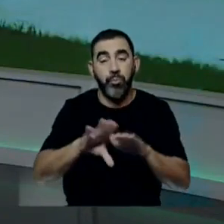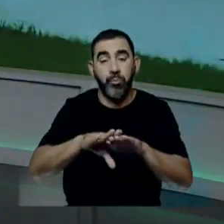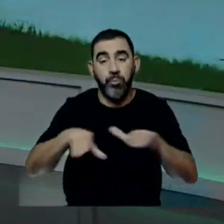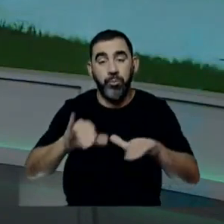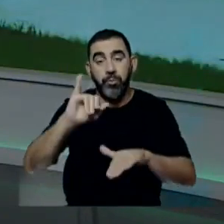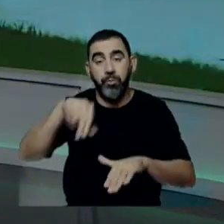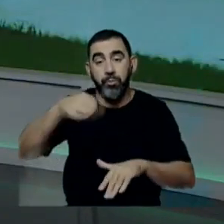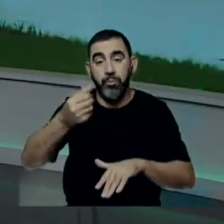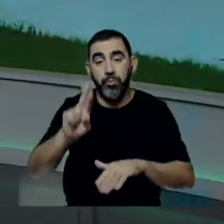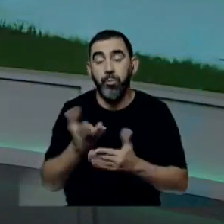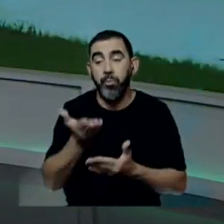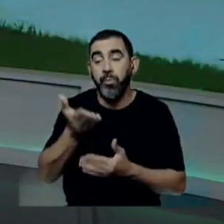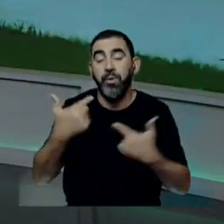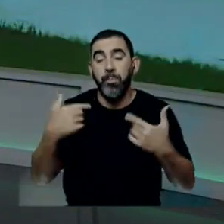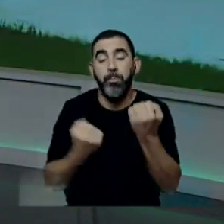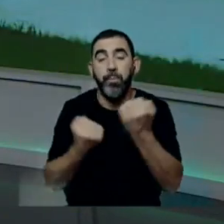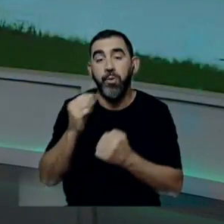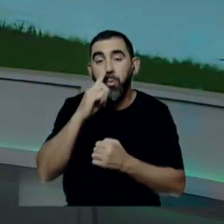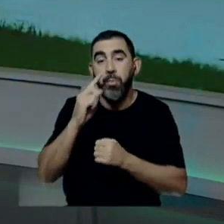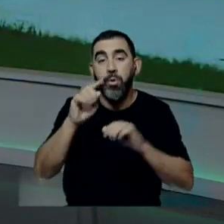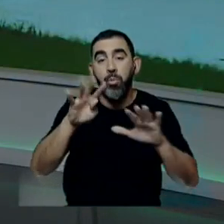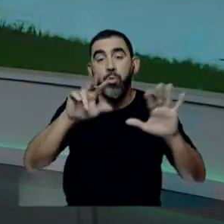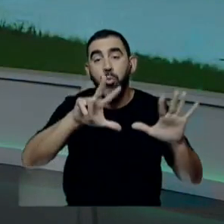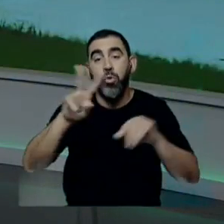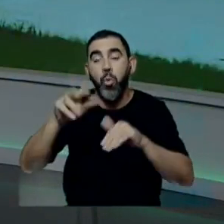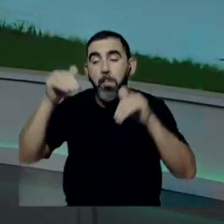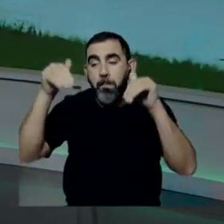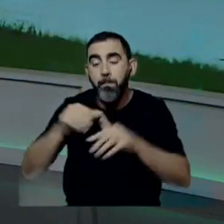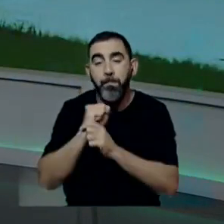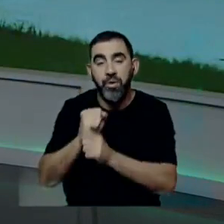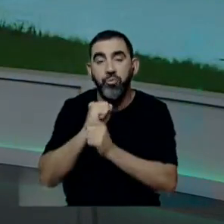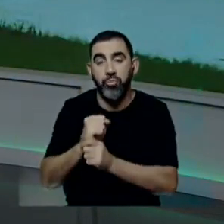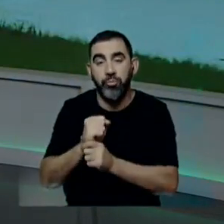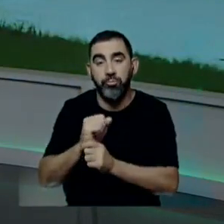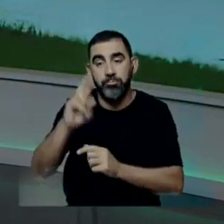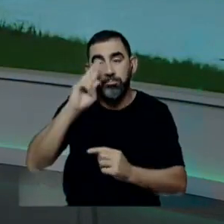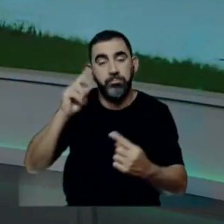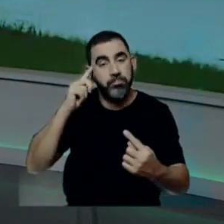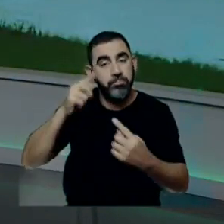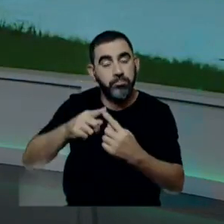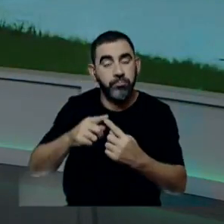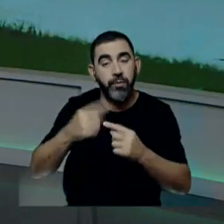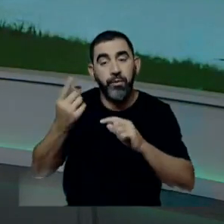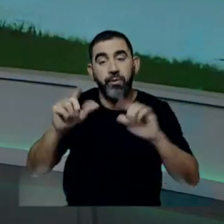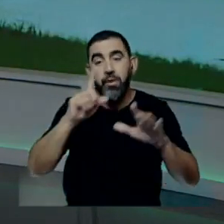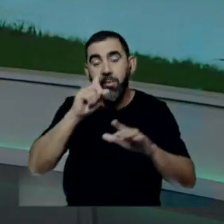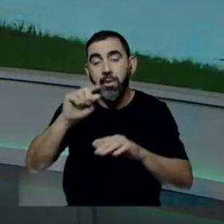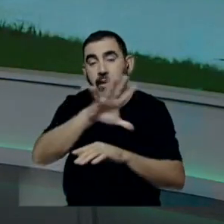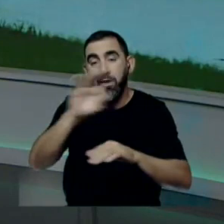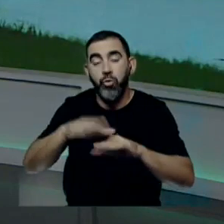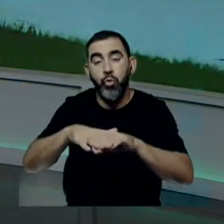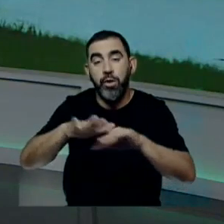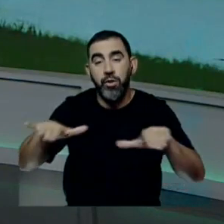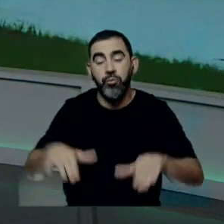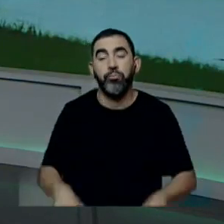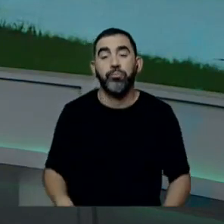INAU solicitó al Ministerio de Economía 1.982 millones de pesos para cumplir el objetivo de atender a 17.500 niños